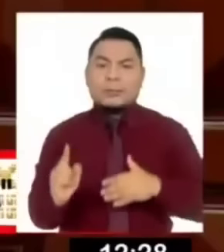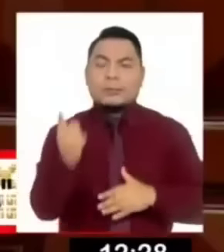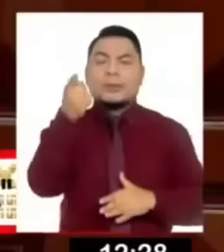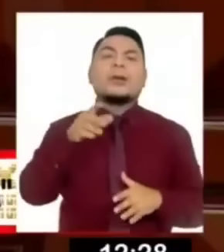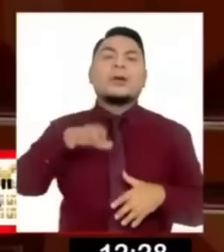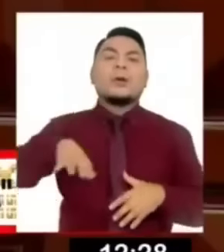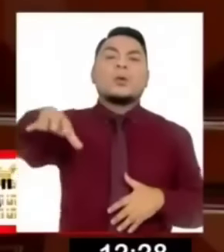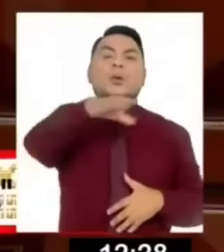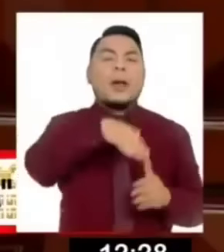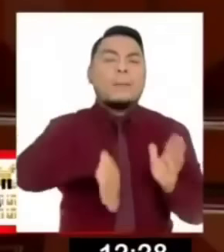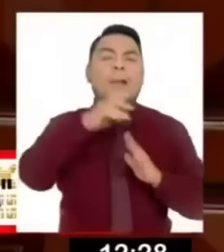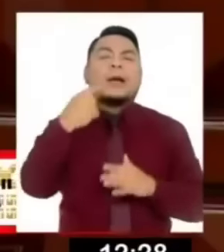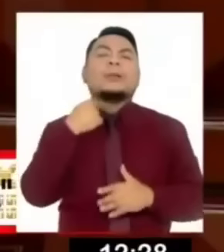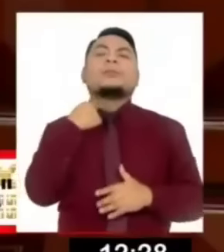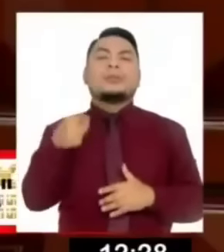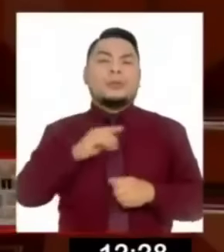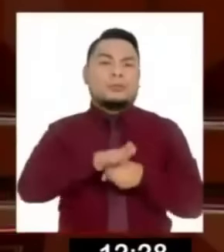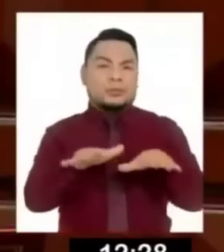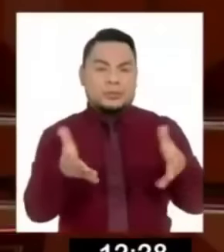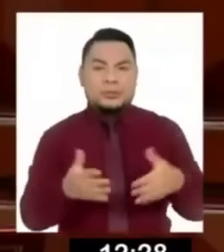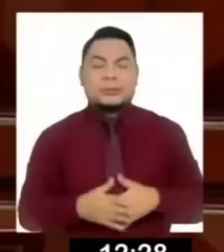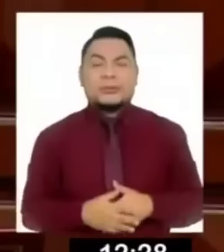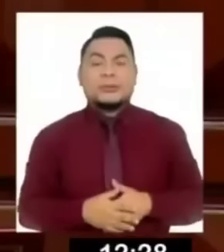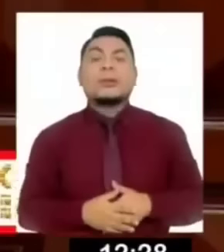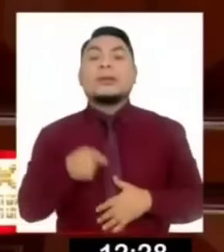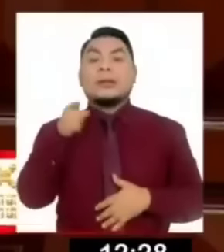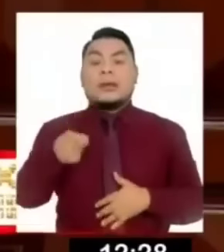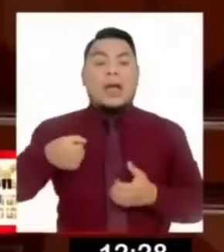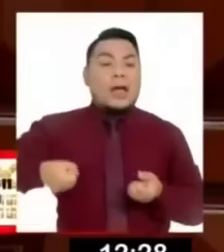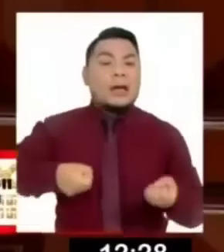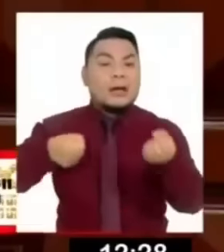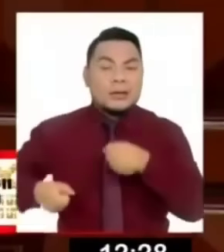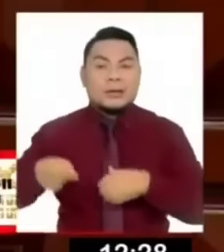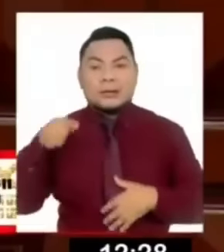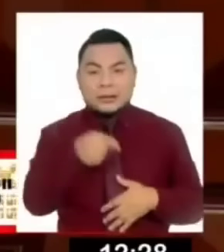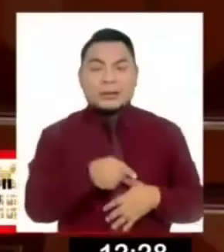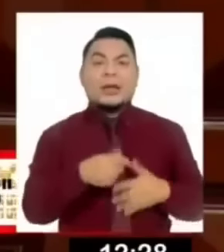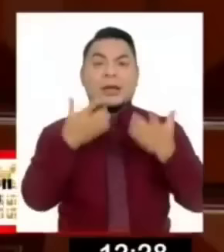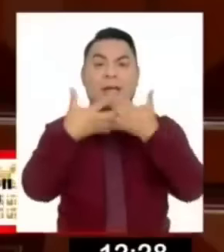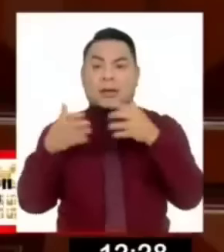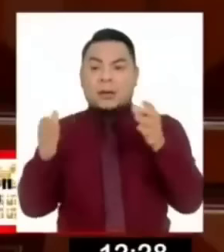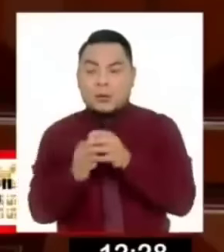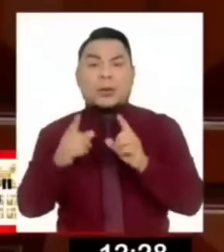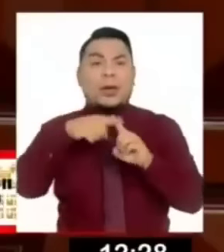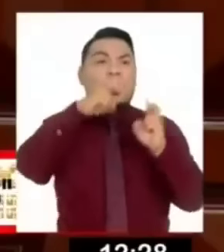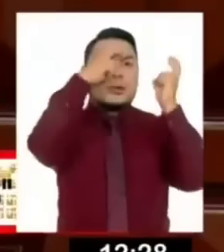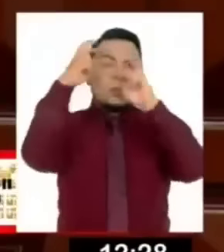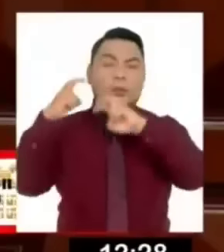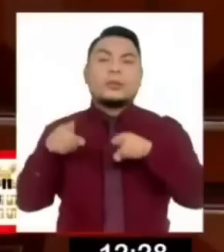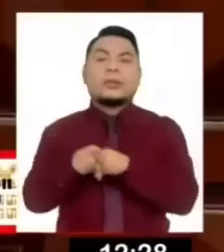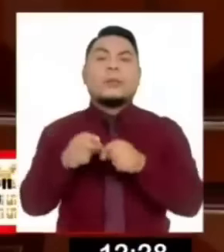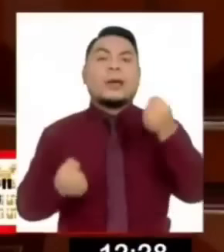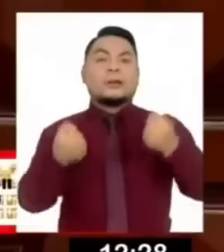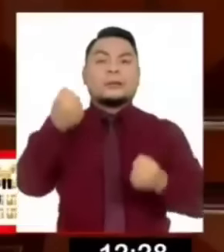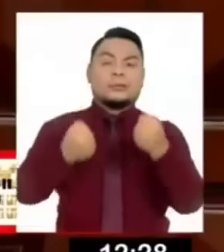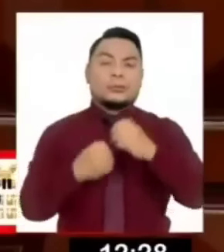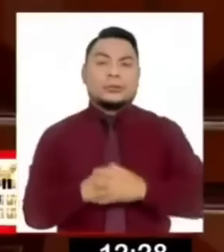a los sectores más afectados por la pandemia: el agro, MIPES, turismo y